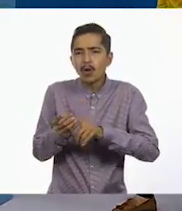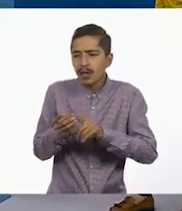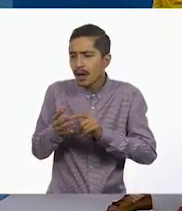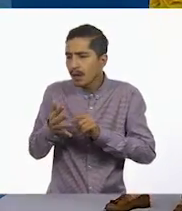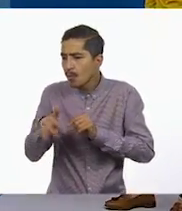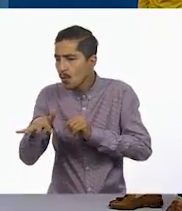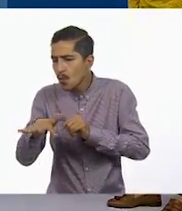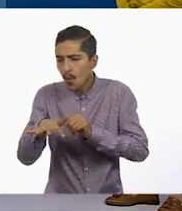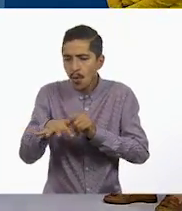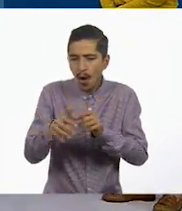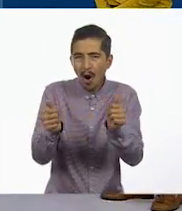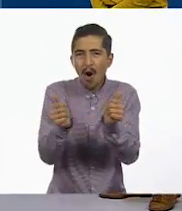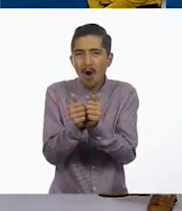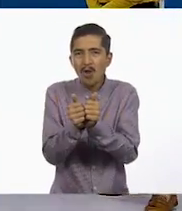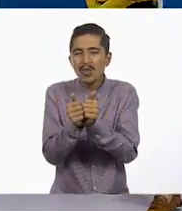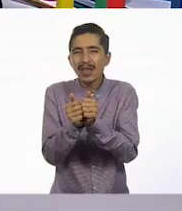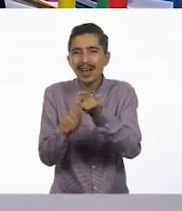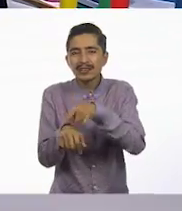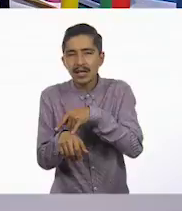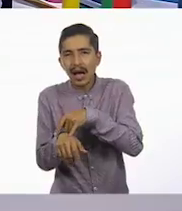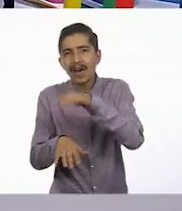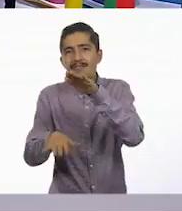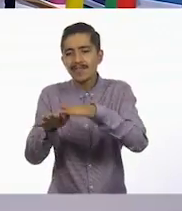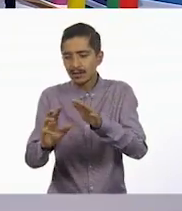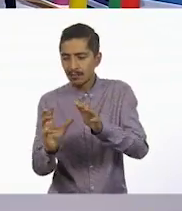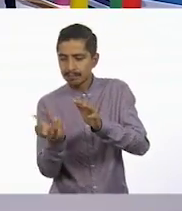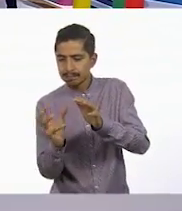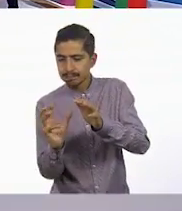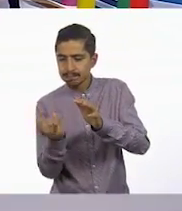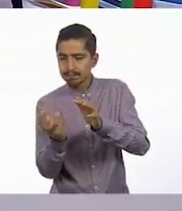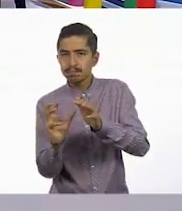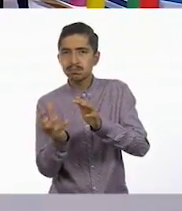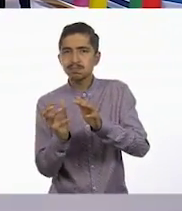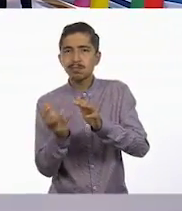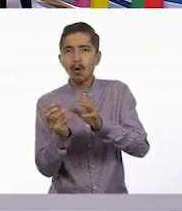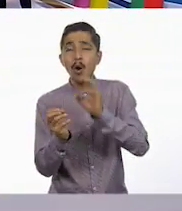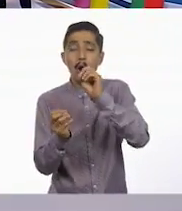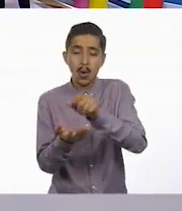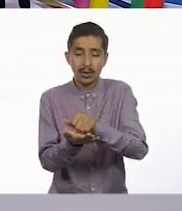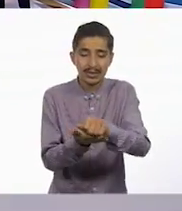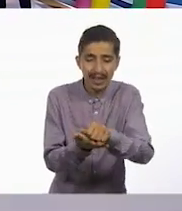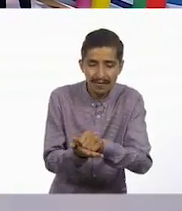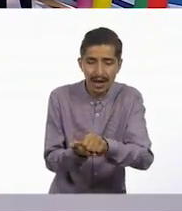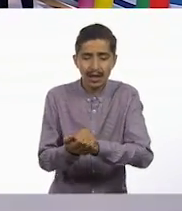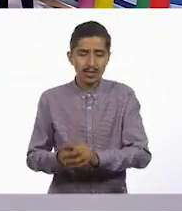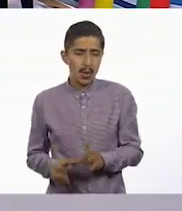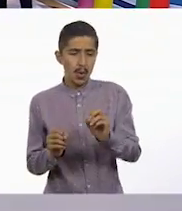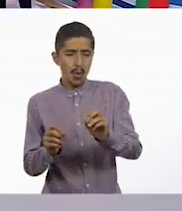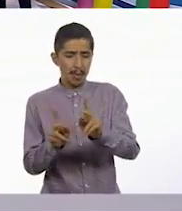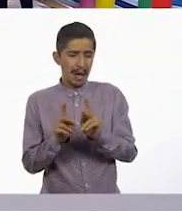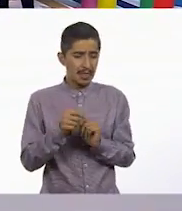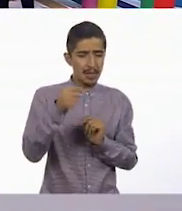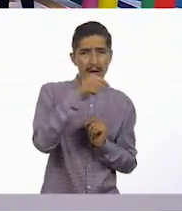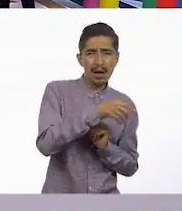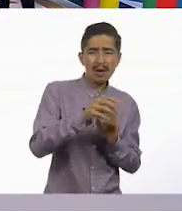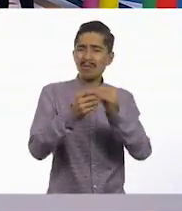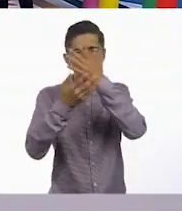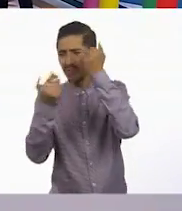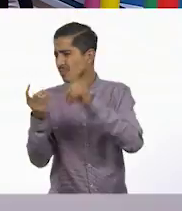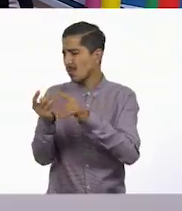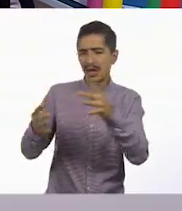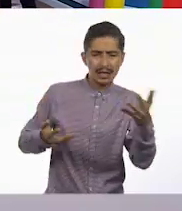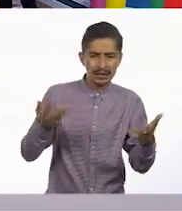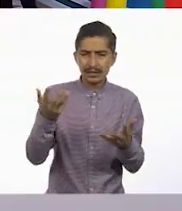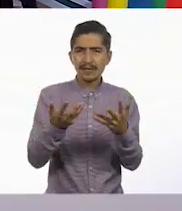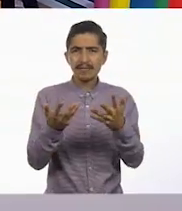A veces se van detrás de la lavadora o cuando lavan en el lavadero, en el patio, a veces están, quién sabe dónde. El